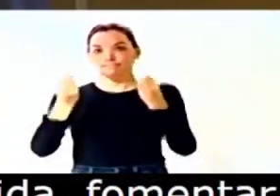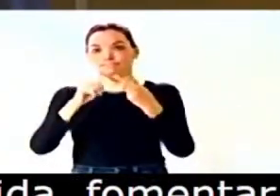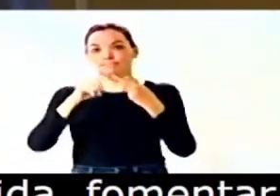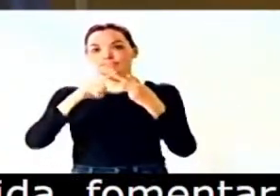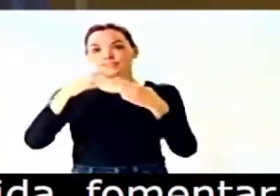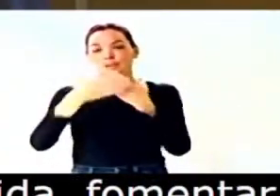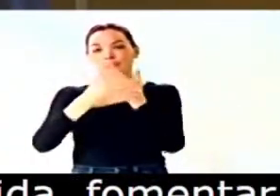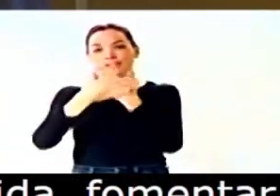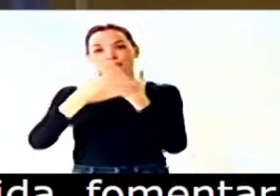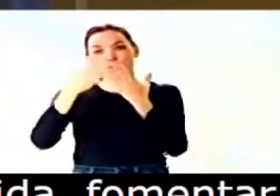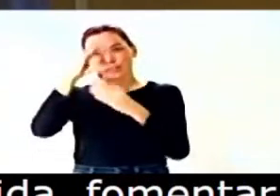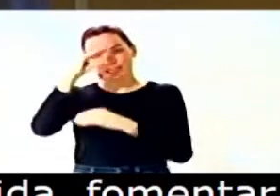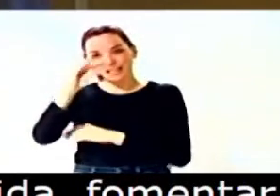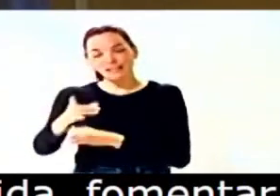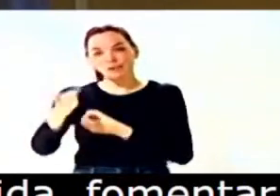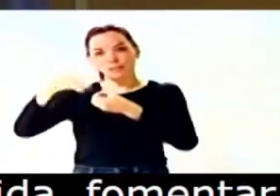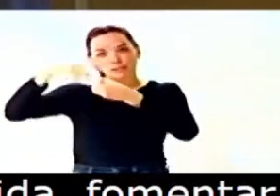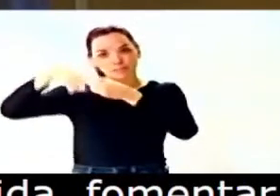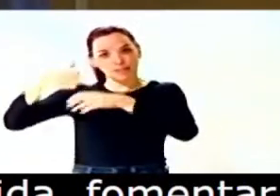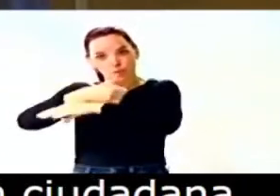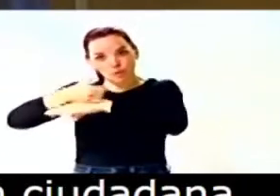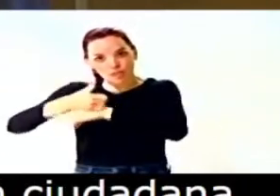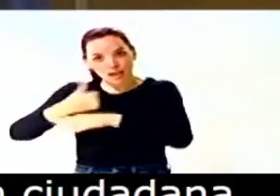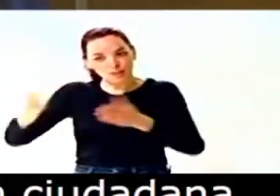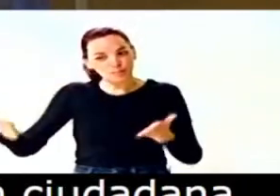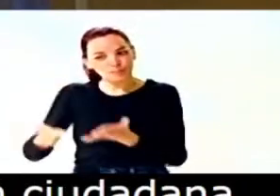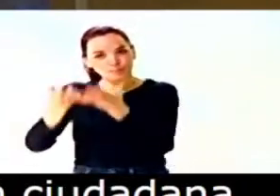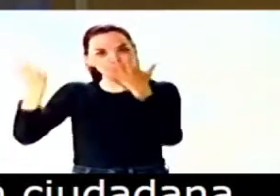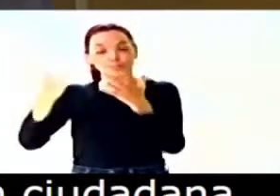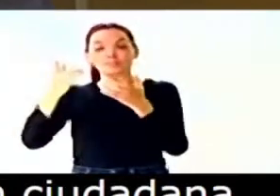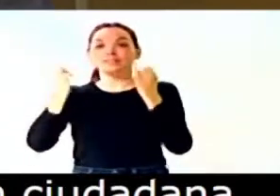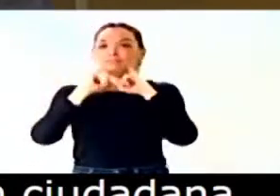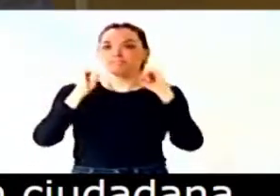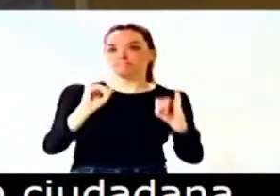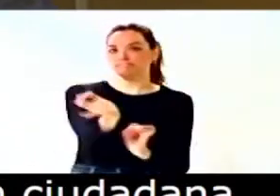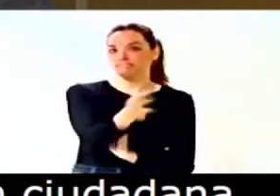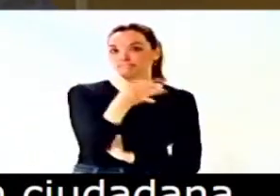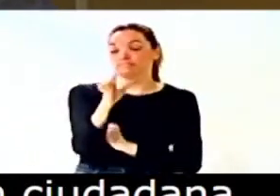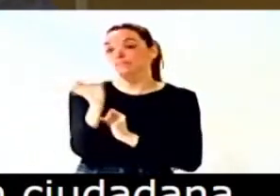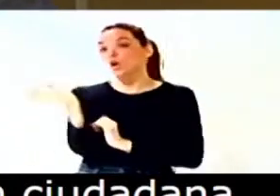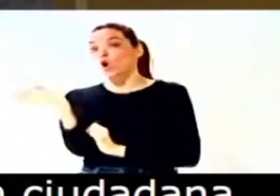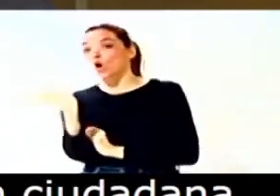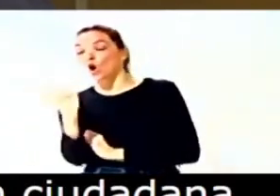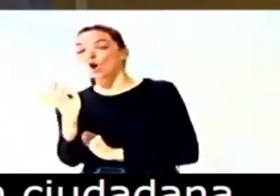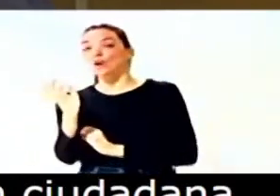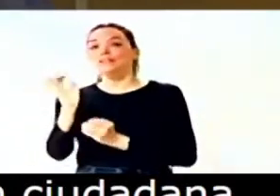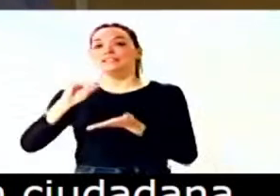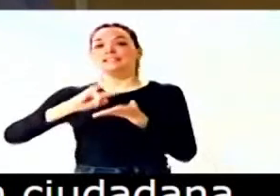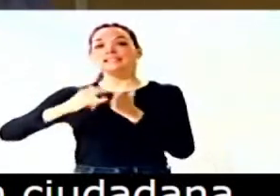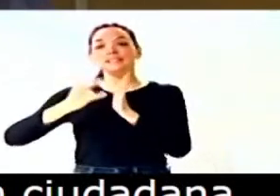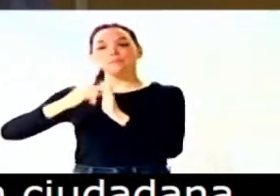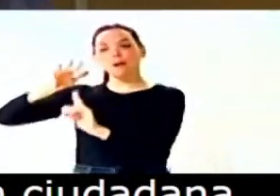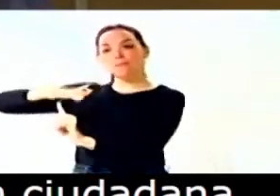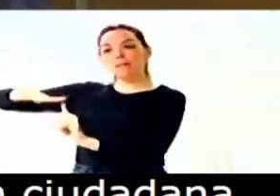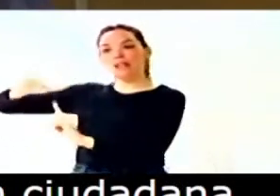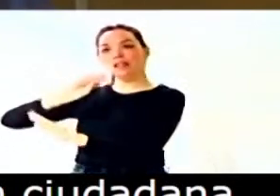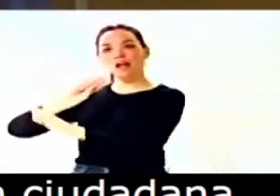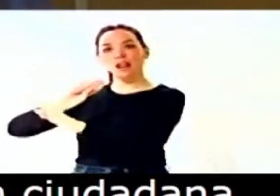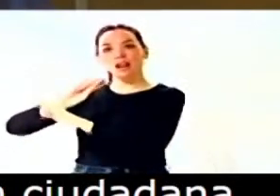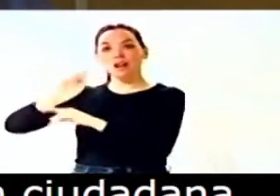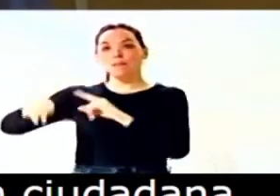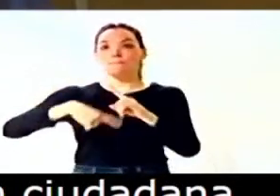la participación ciudadana, la eficiencia energética o los sistemas de monitorización ambiental y la